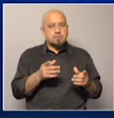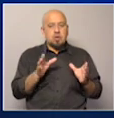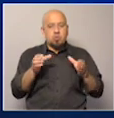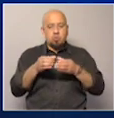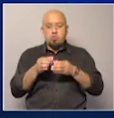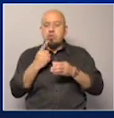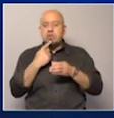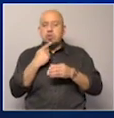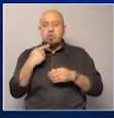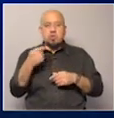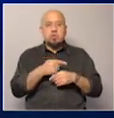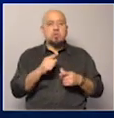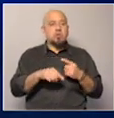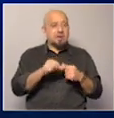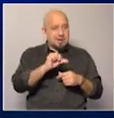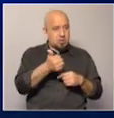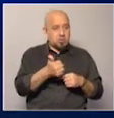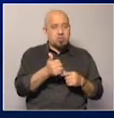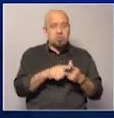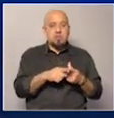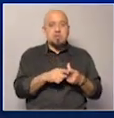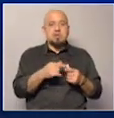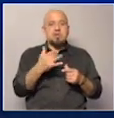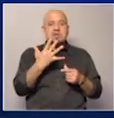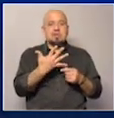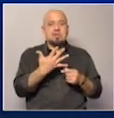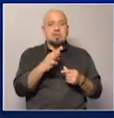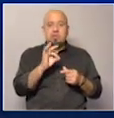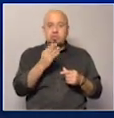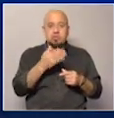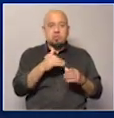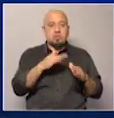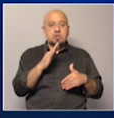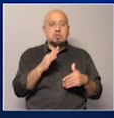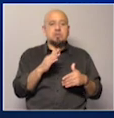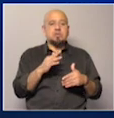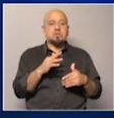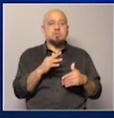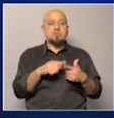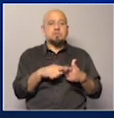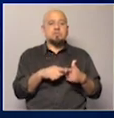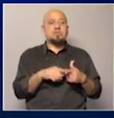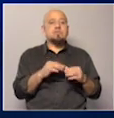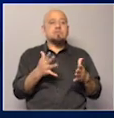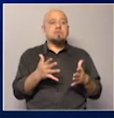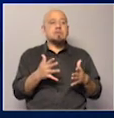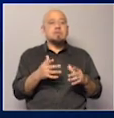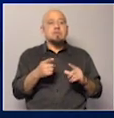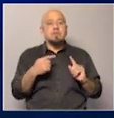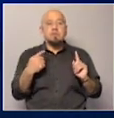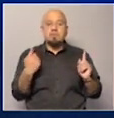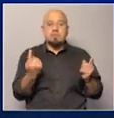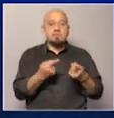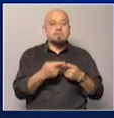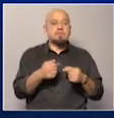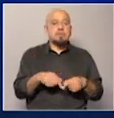más allá de que la victoria primera vuelta fue por más del 50 por ciento es decir aunque si hubiera reunido el resto del espectro político